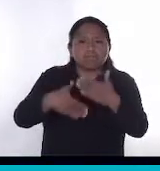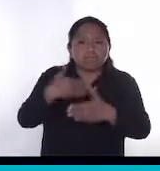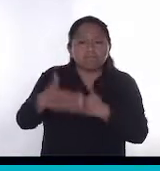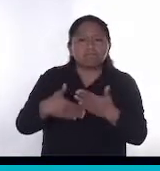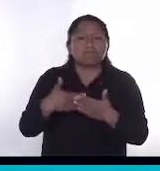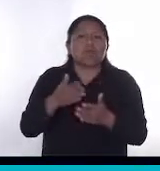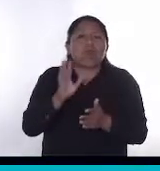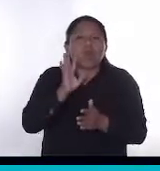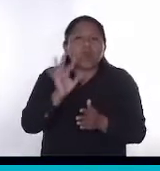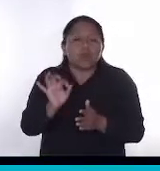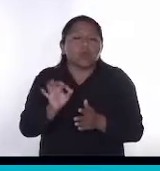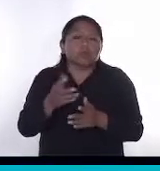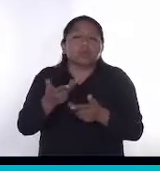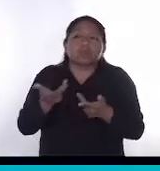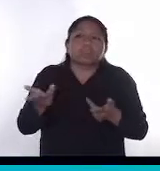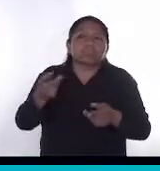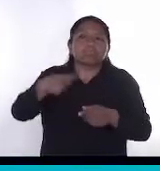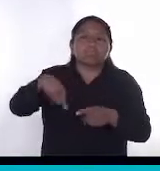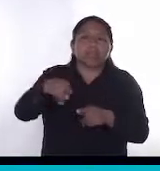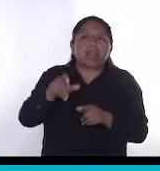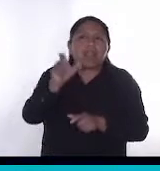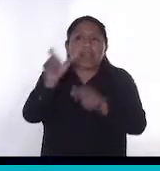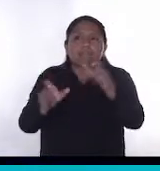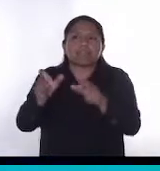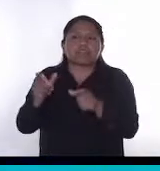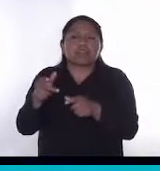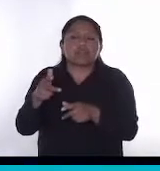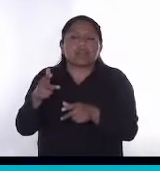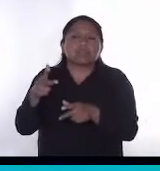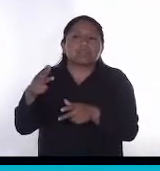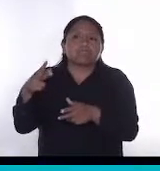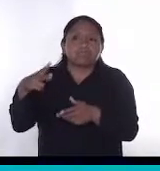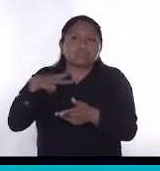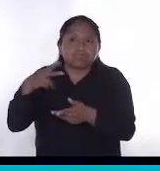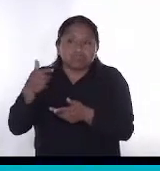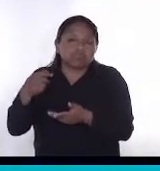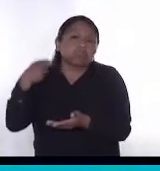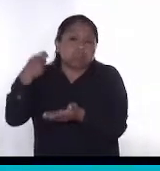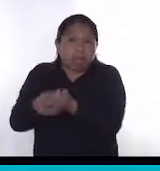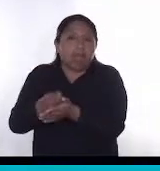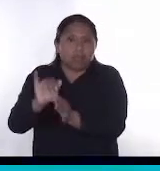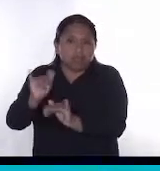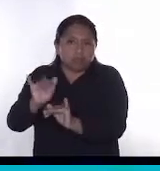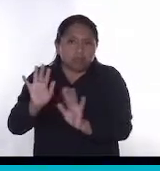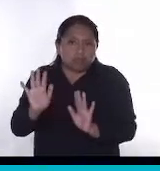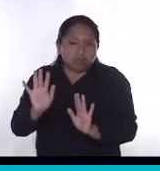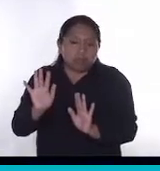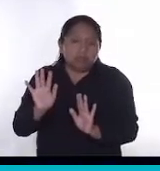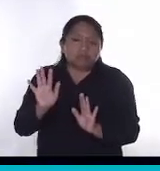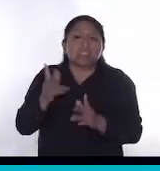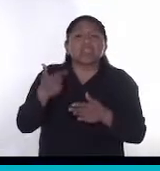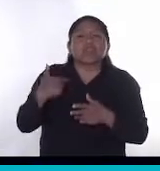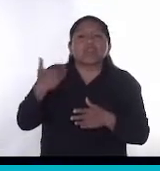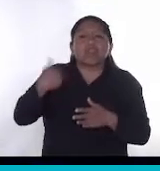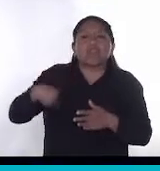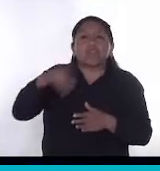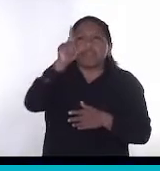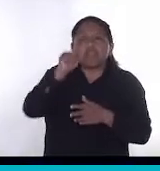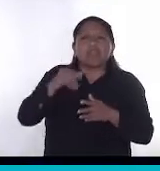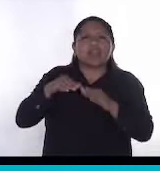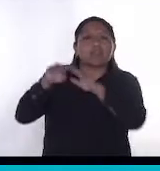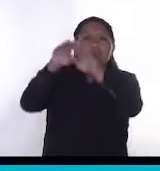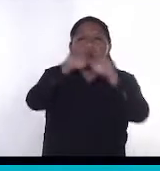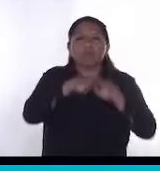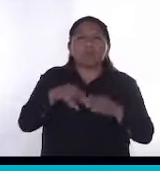obviamente para que quienes más tienen más paguen obviamente esto habla también de federalizar todos los